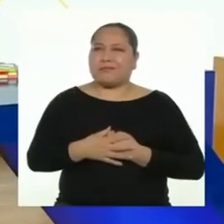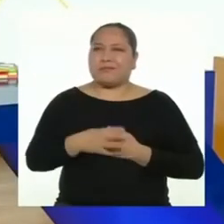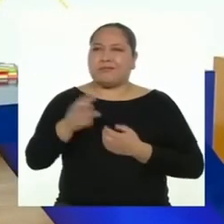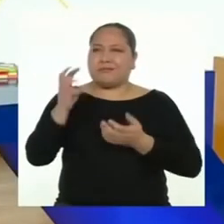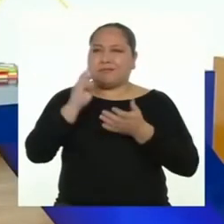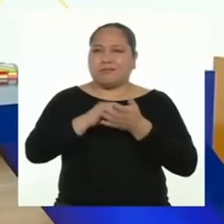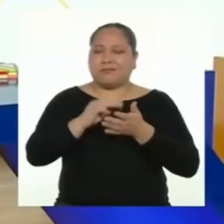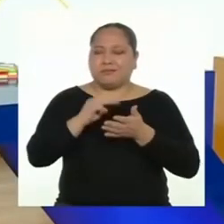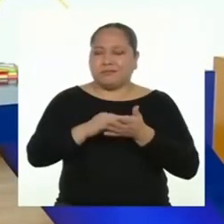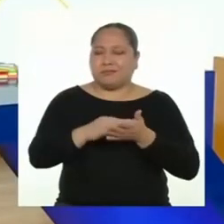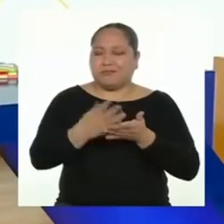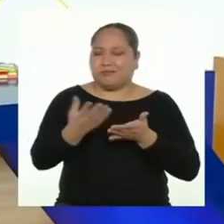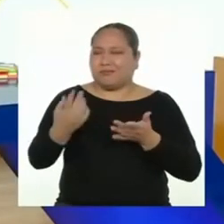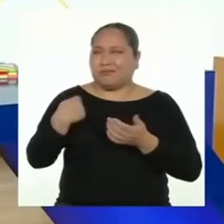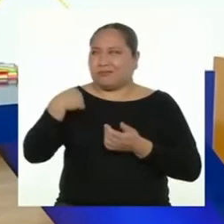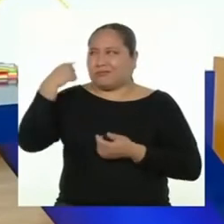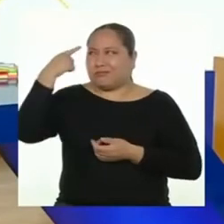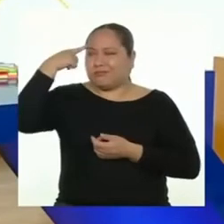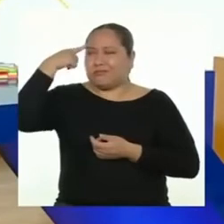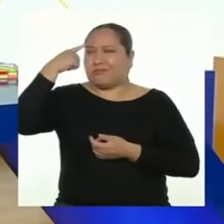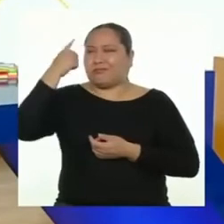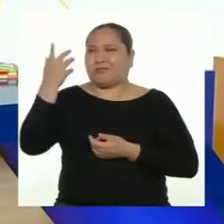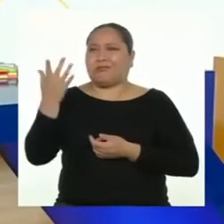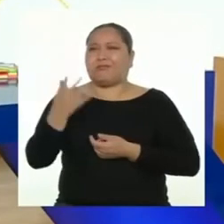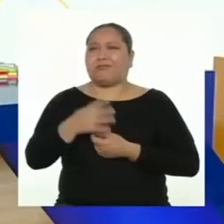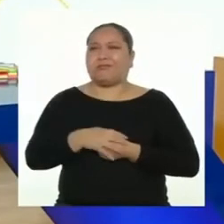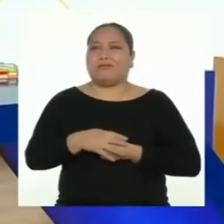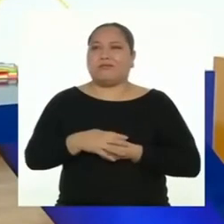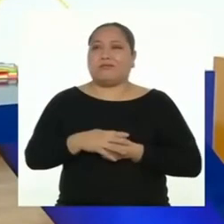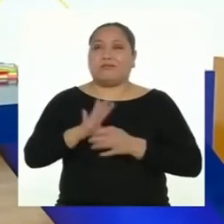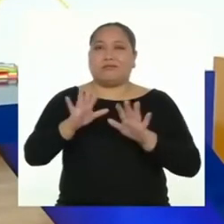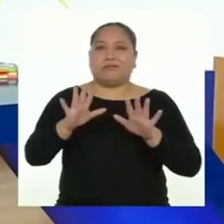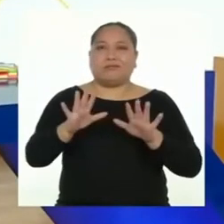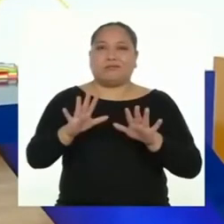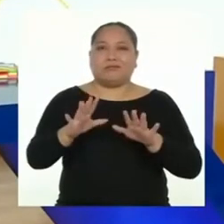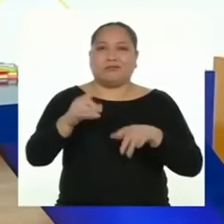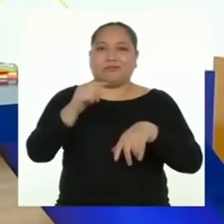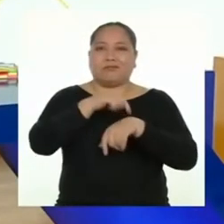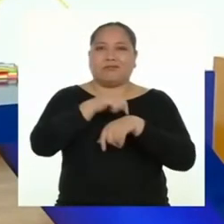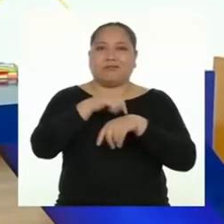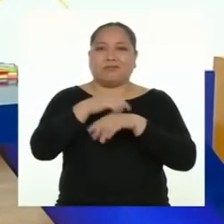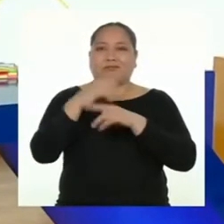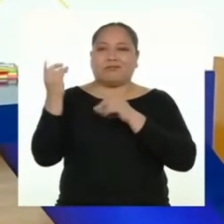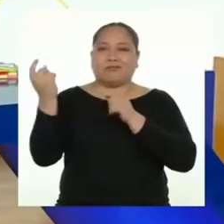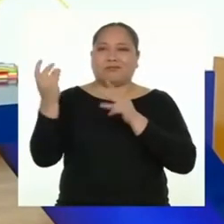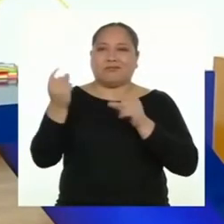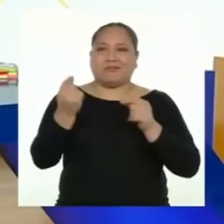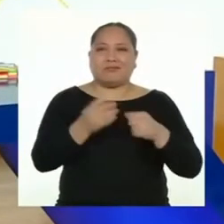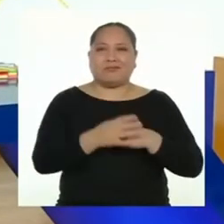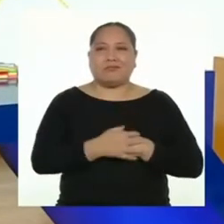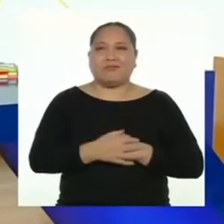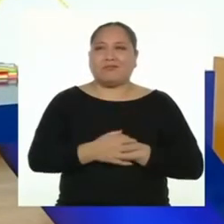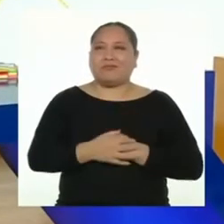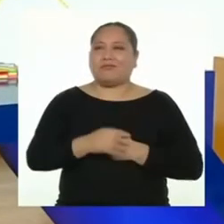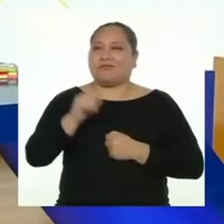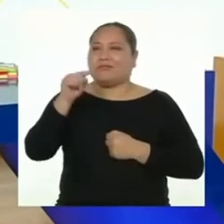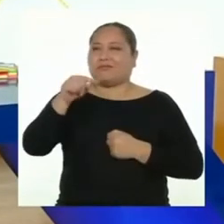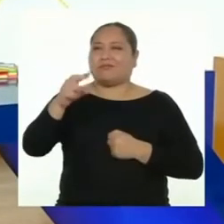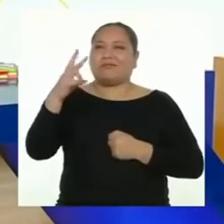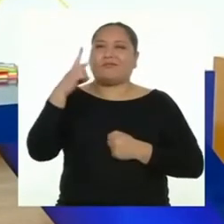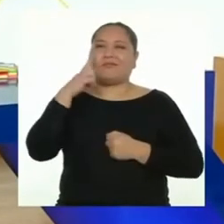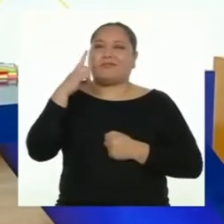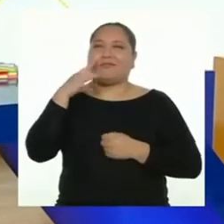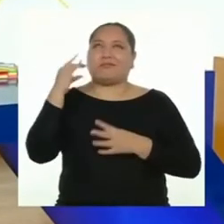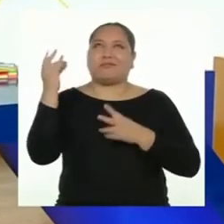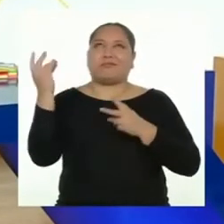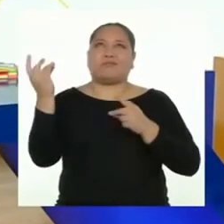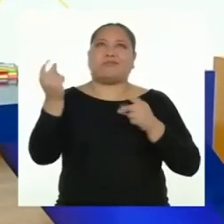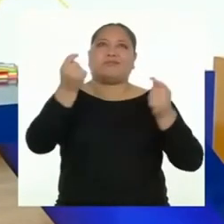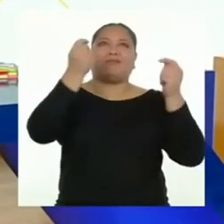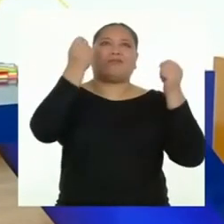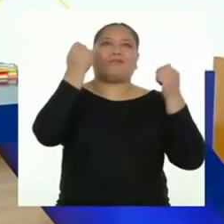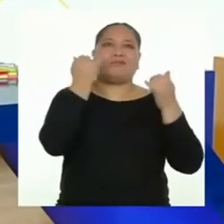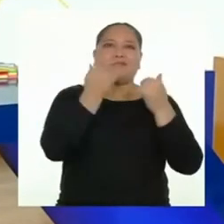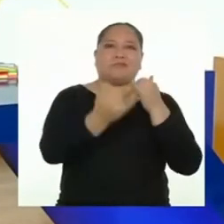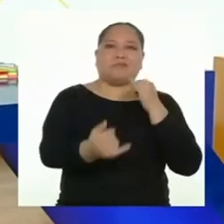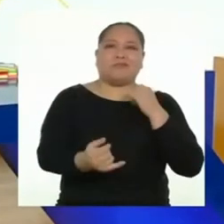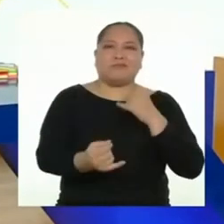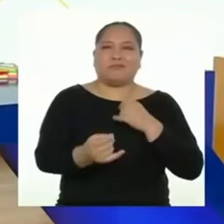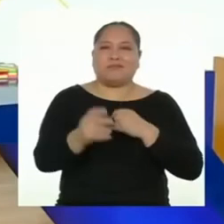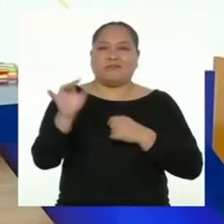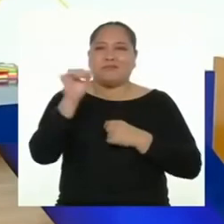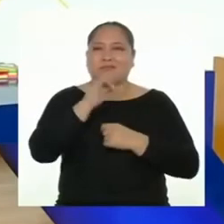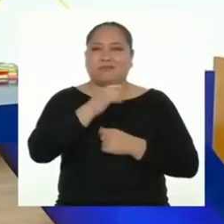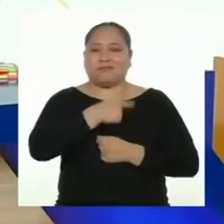Eran más cosas de las que me imaginé. ¡Uy! El tiempo se pasó volando. Este viernes está yendo más rápido que